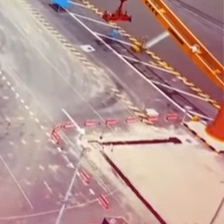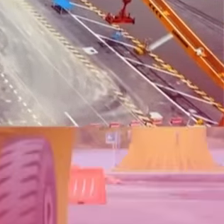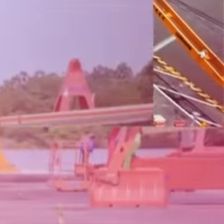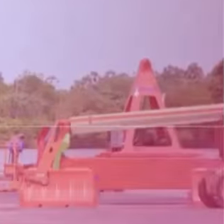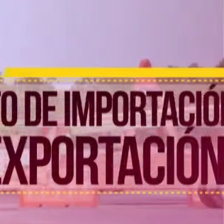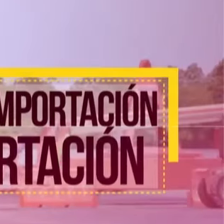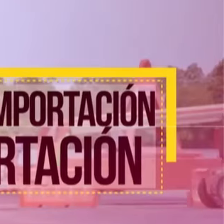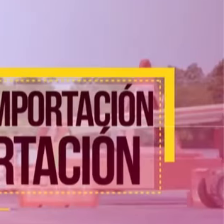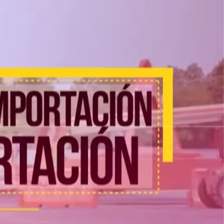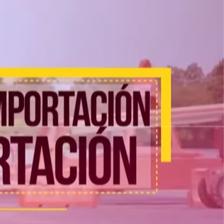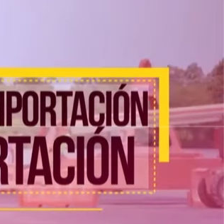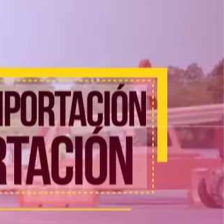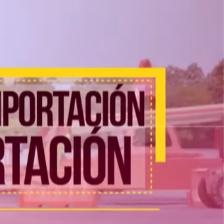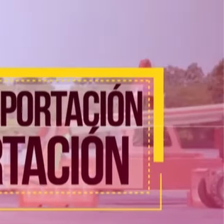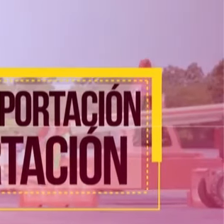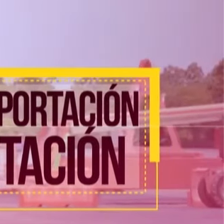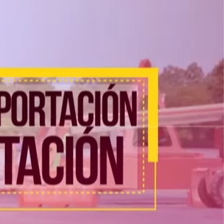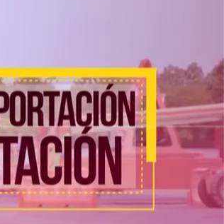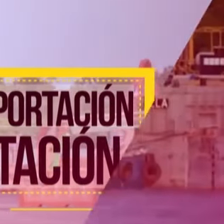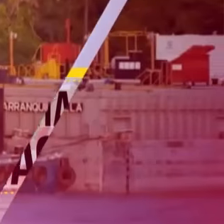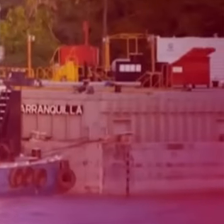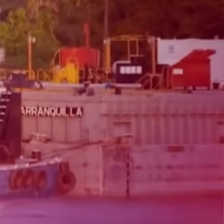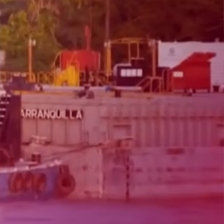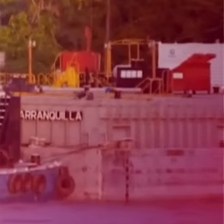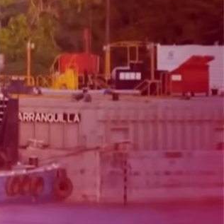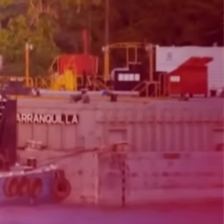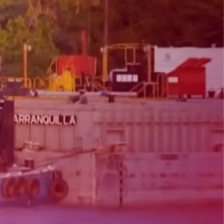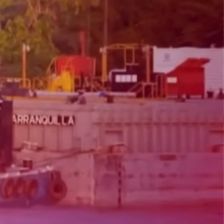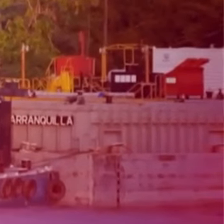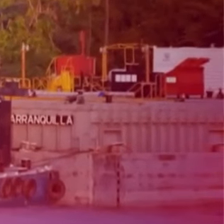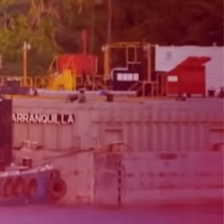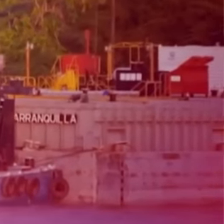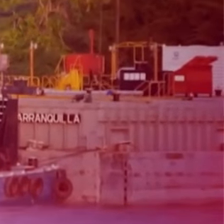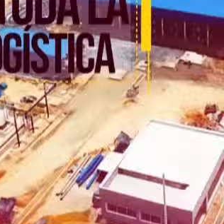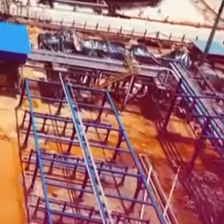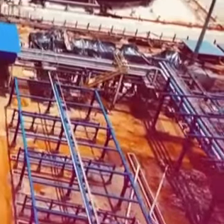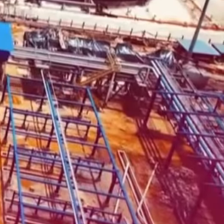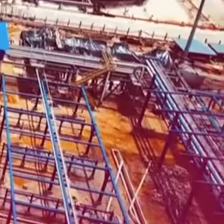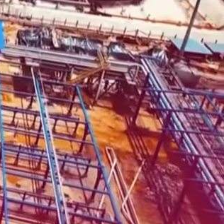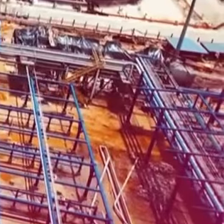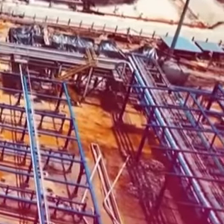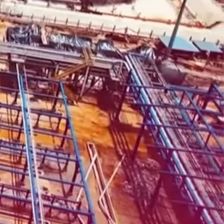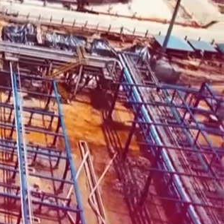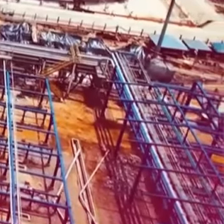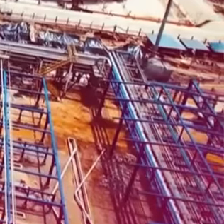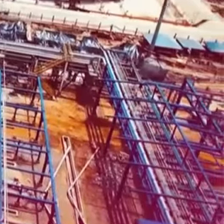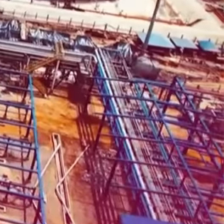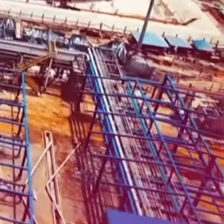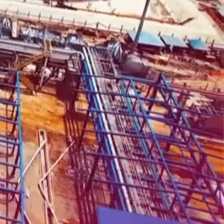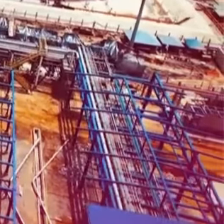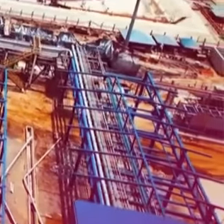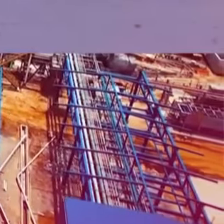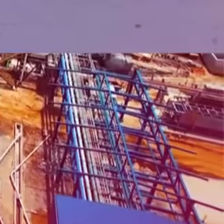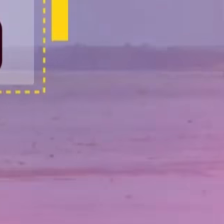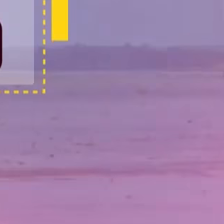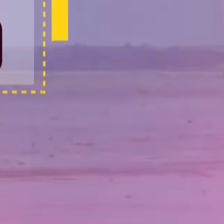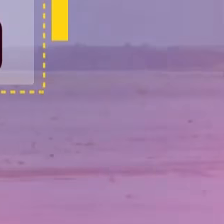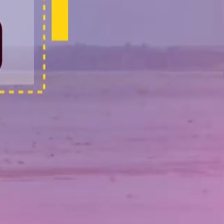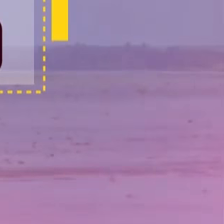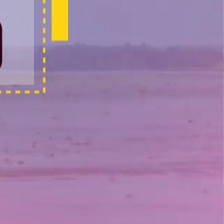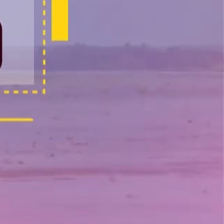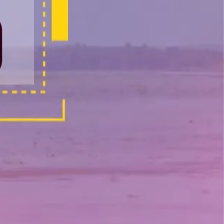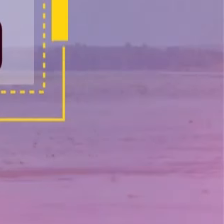ha acercado el punto de importación y exportación al cliente, mejorando la eficacia, rentabilidad y costo de toda la cadena logística.